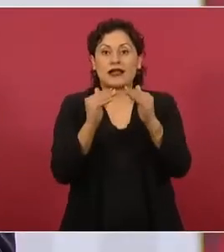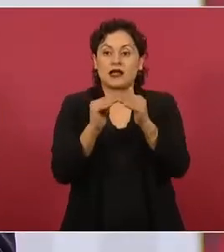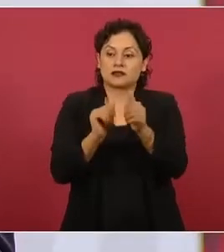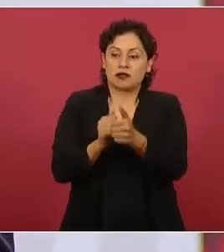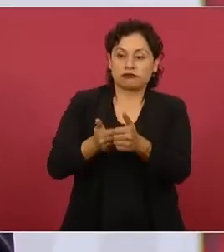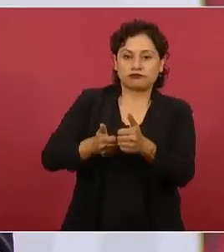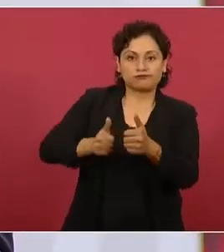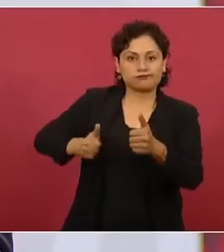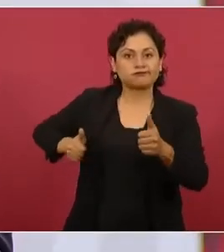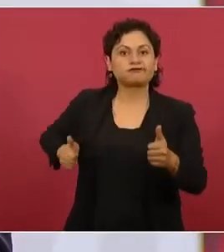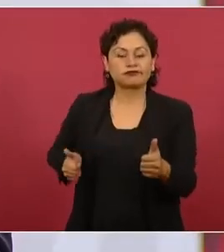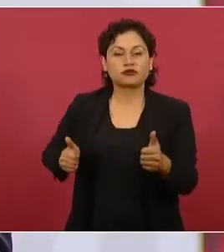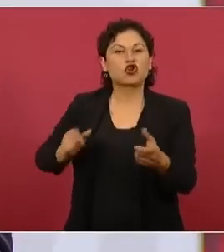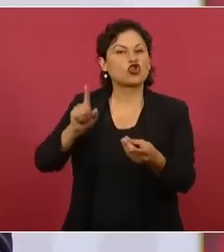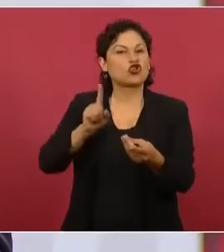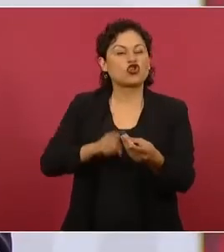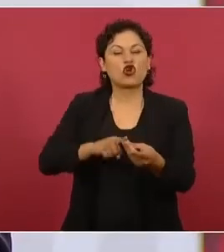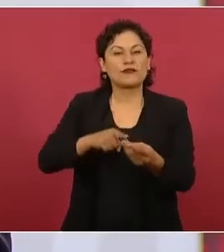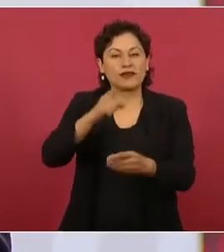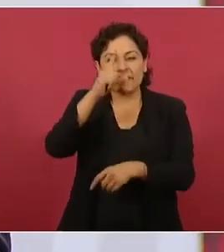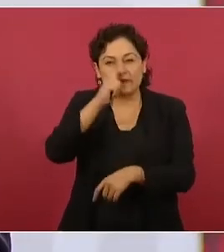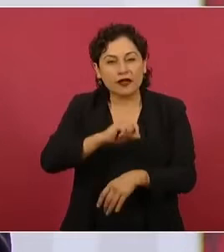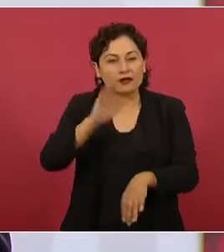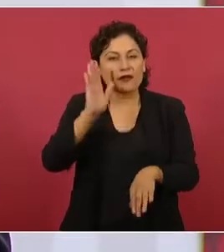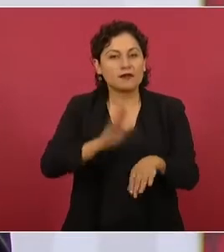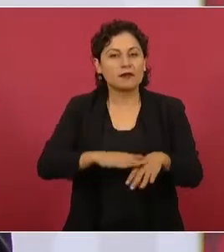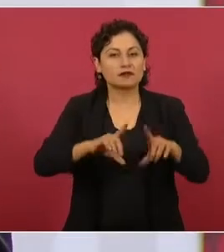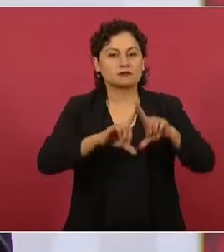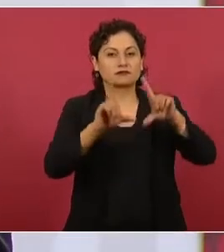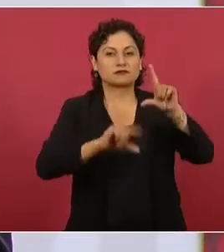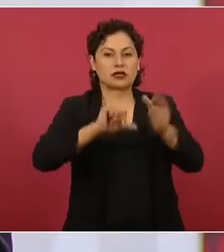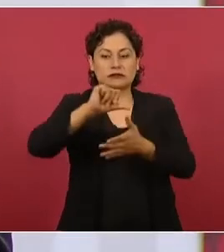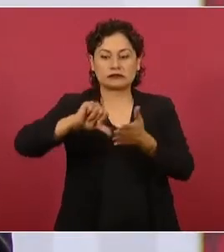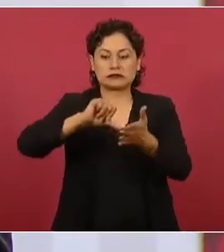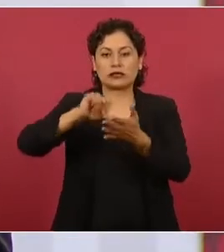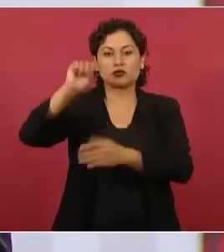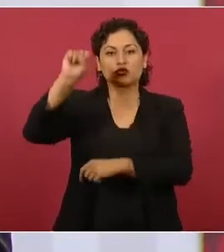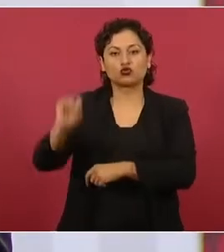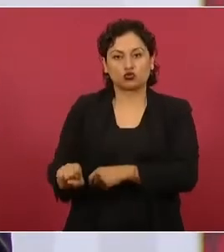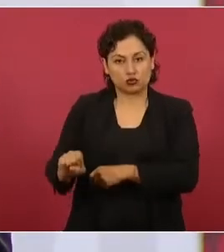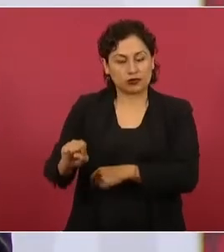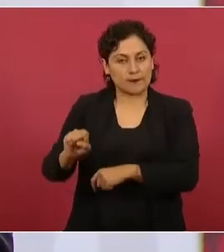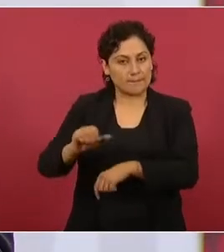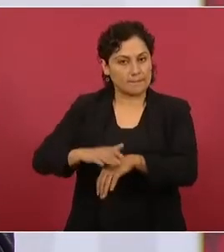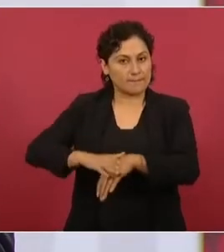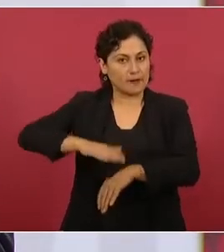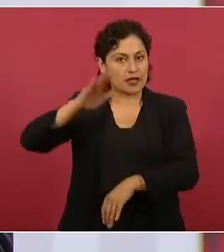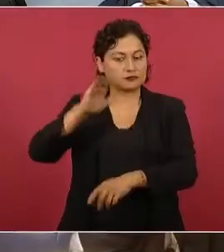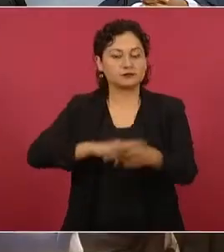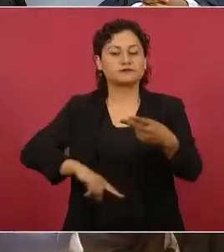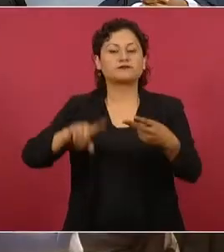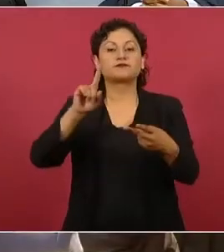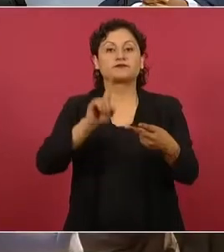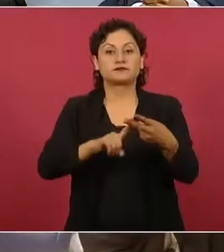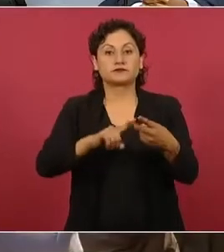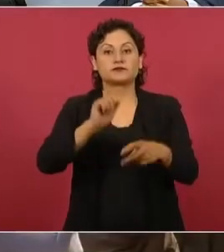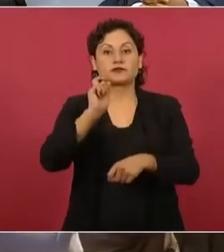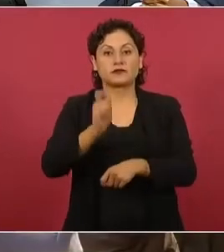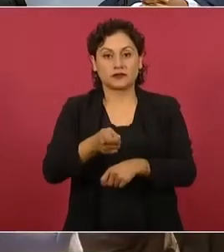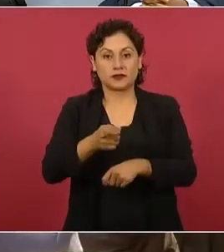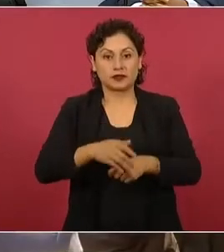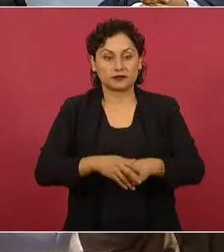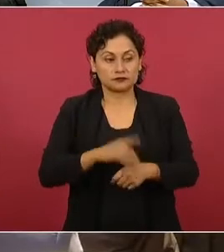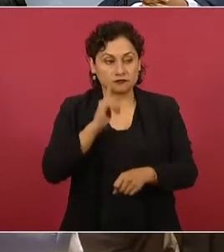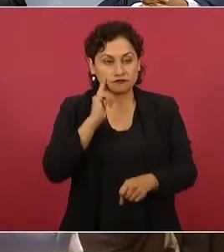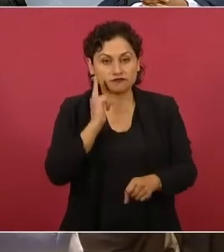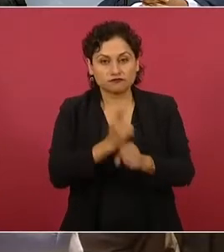centro y sur del país mayoritariamente. 2, que el